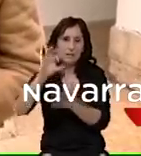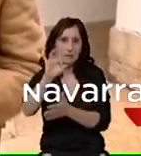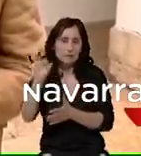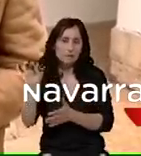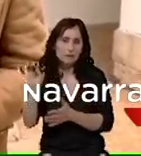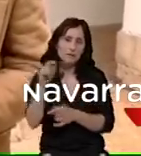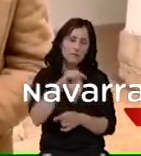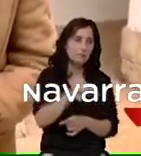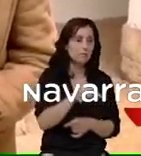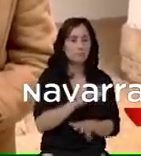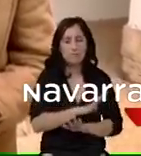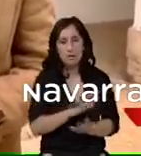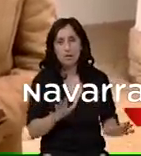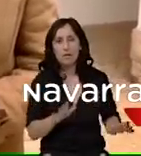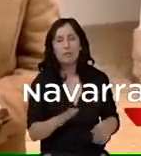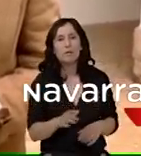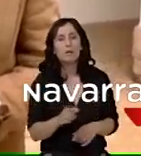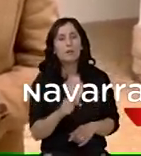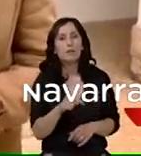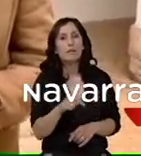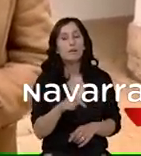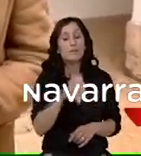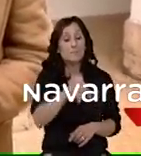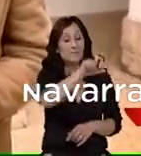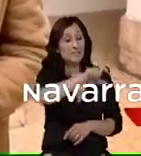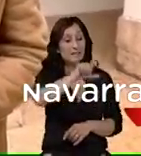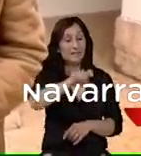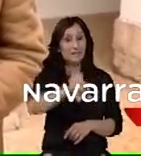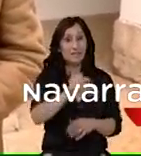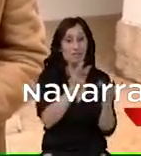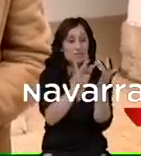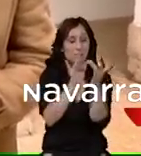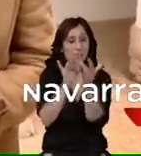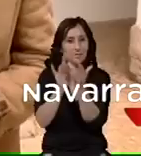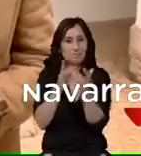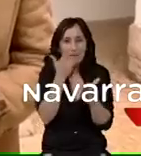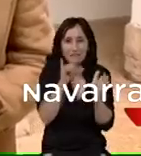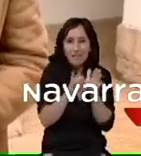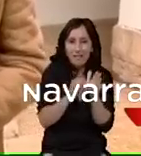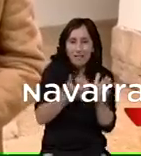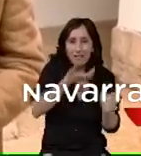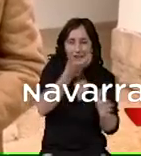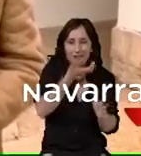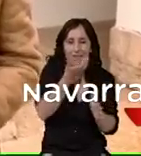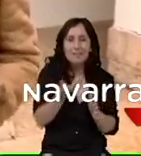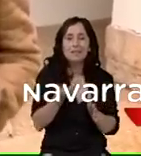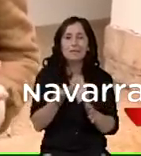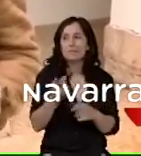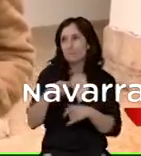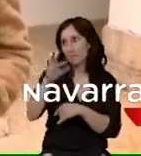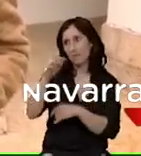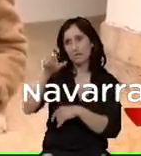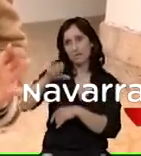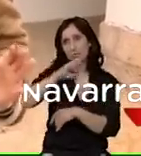Sebastián. Para nada, para nada. La relación personal en los pueblos es mucho más cercana. Y los